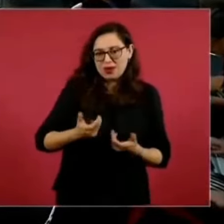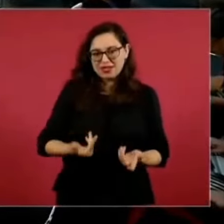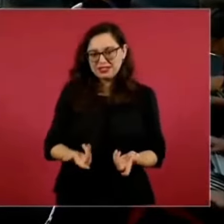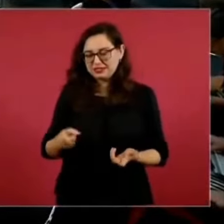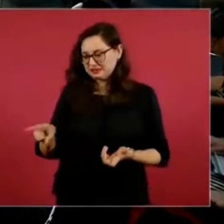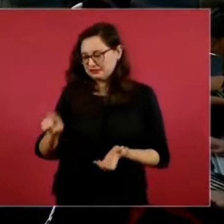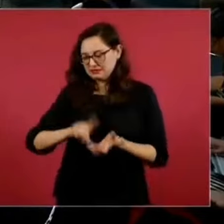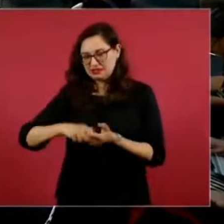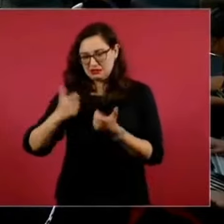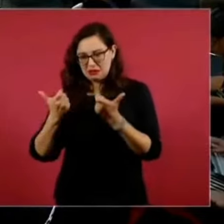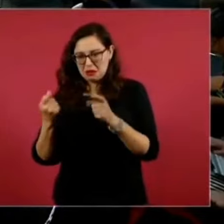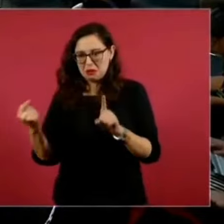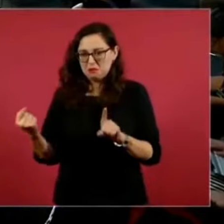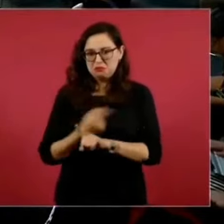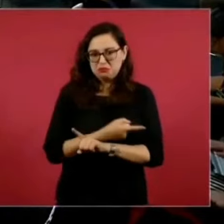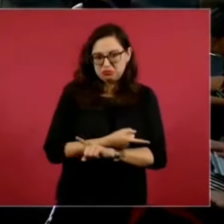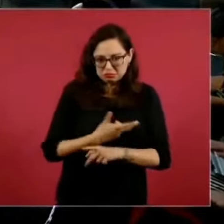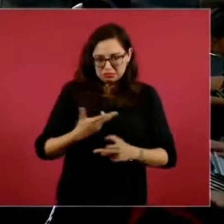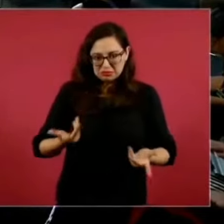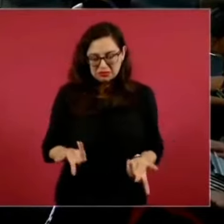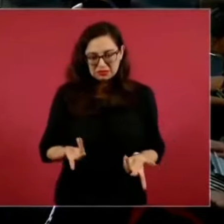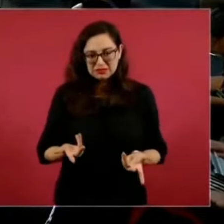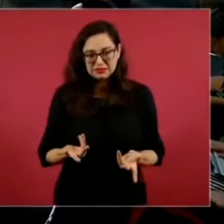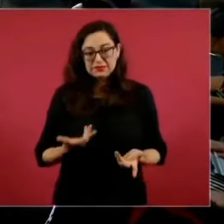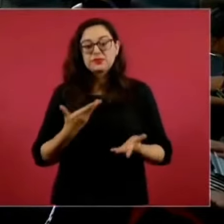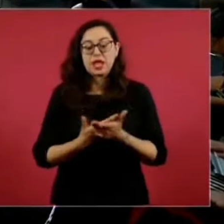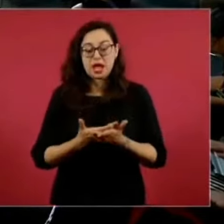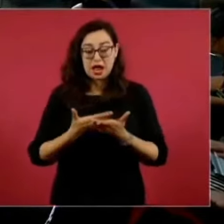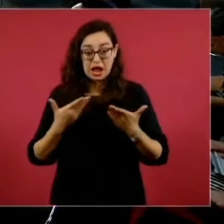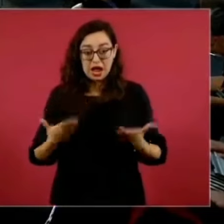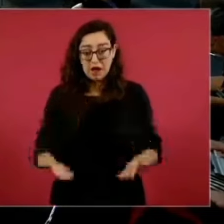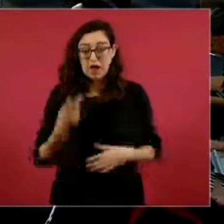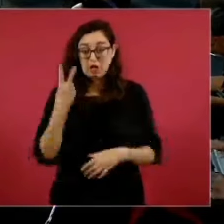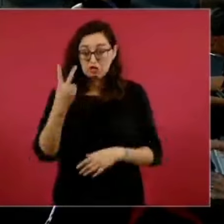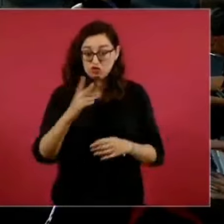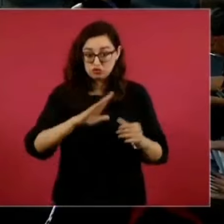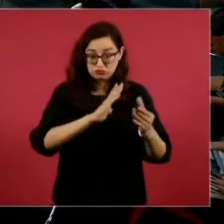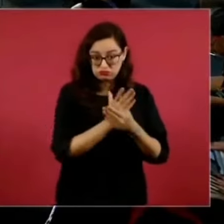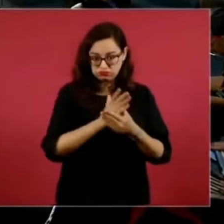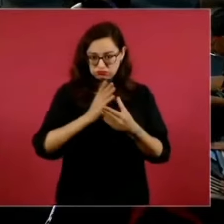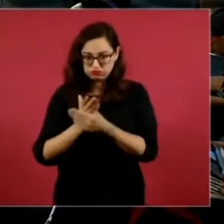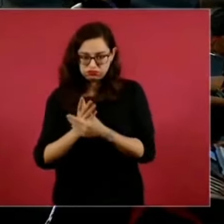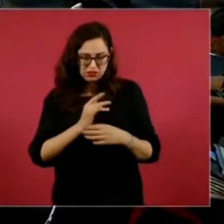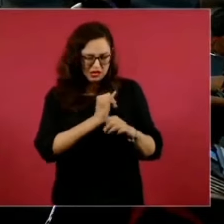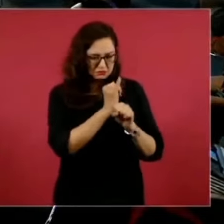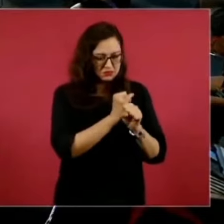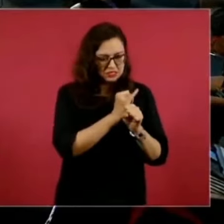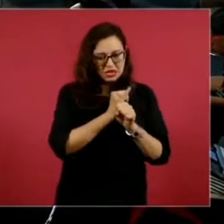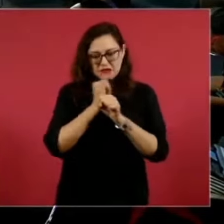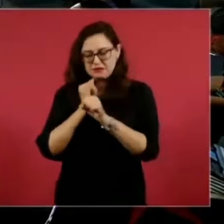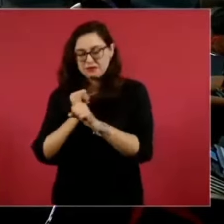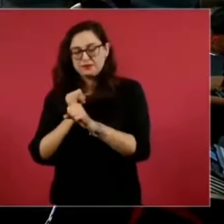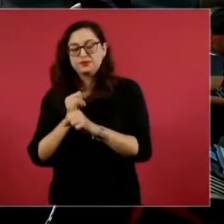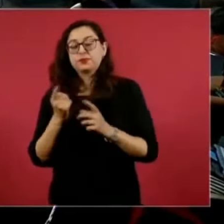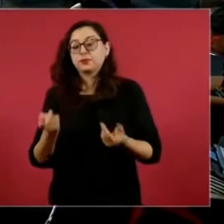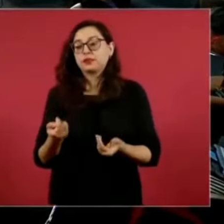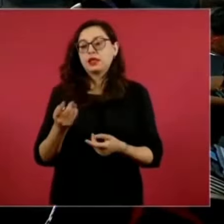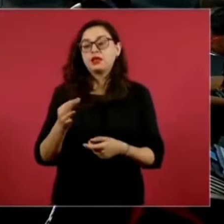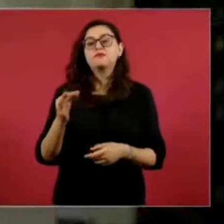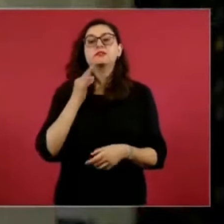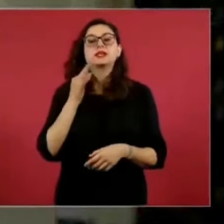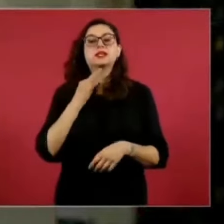denominada estafa maestra eh Y actualmente hay dos carpetas de investigación en la fiscalía general de Justicia del Estado de